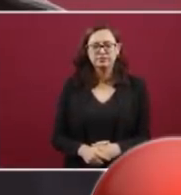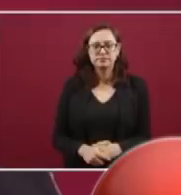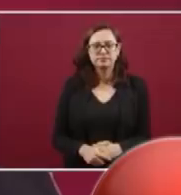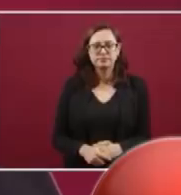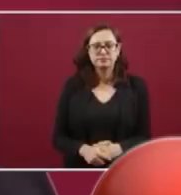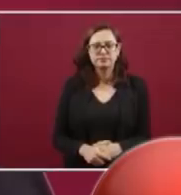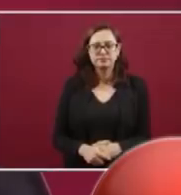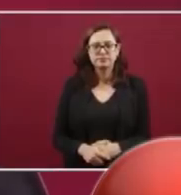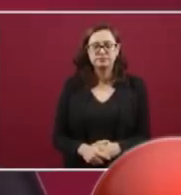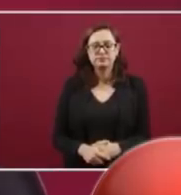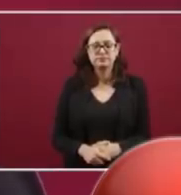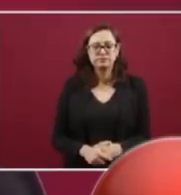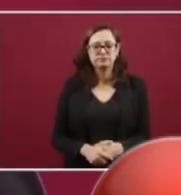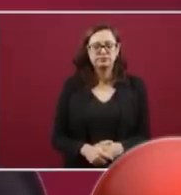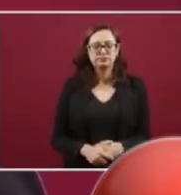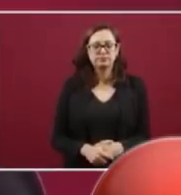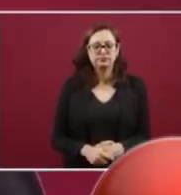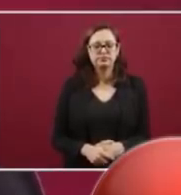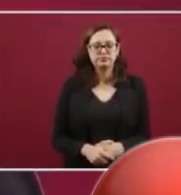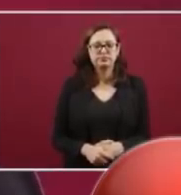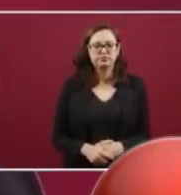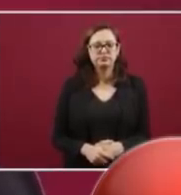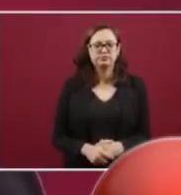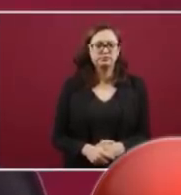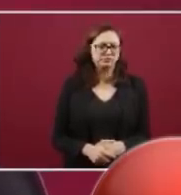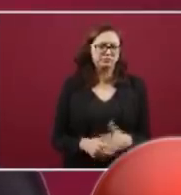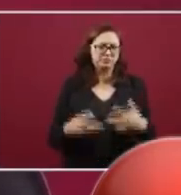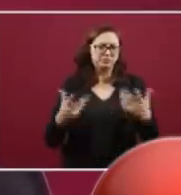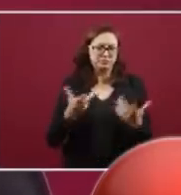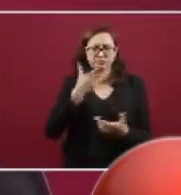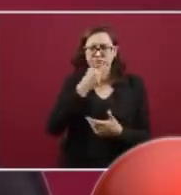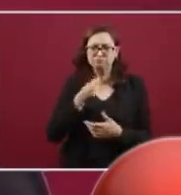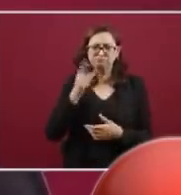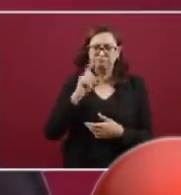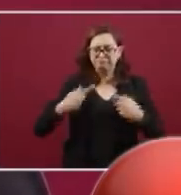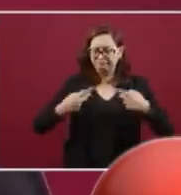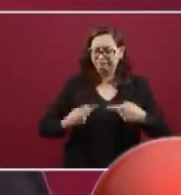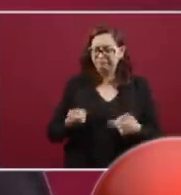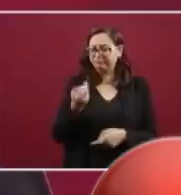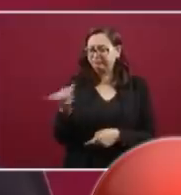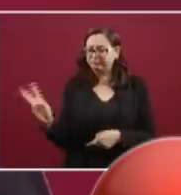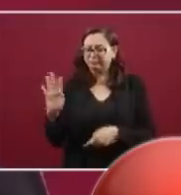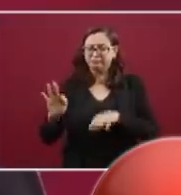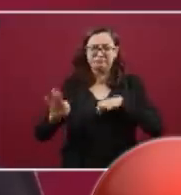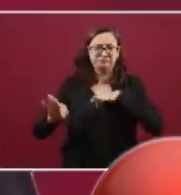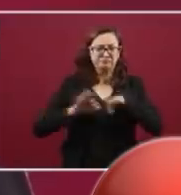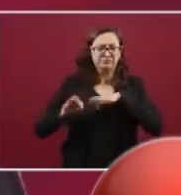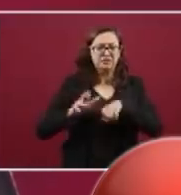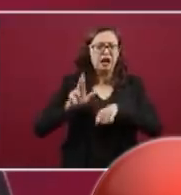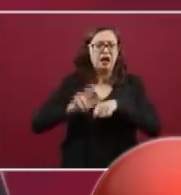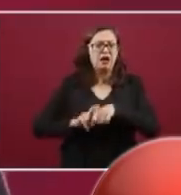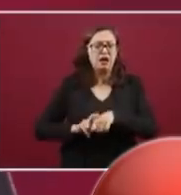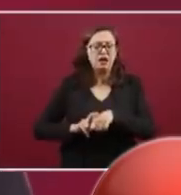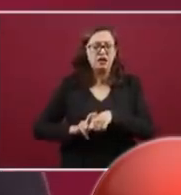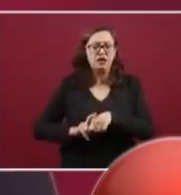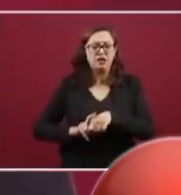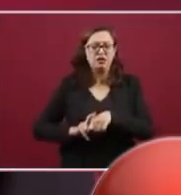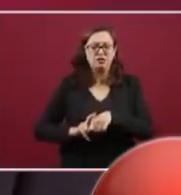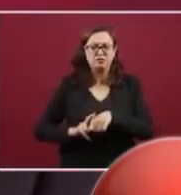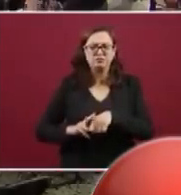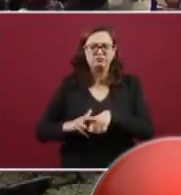un movimiento de los trabajadores para que